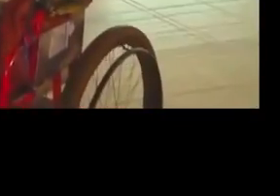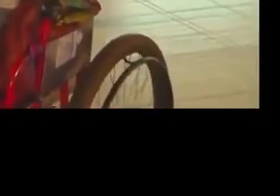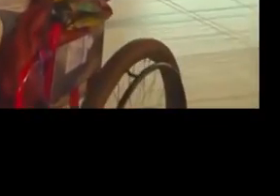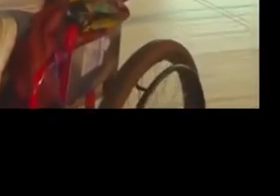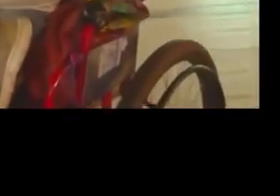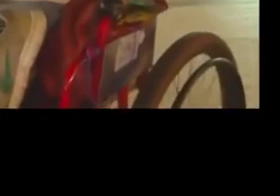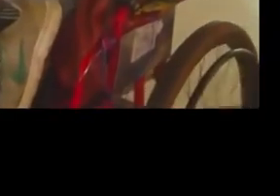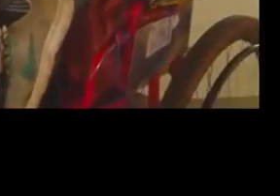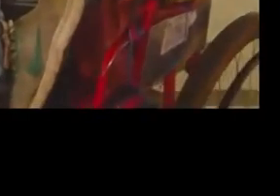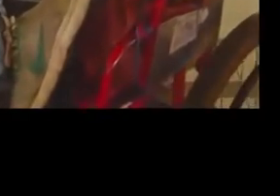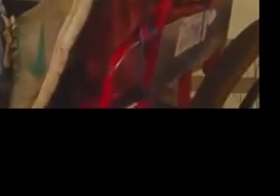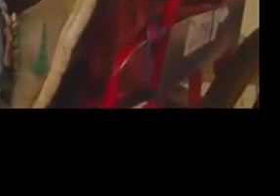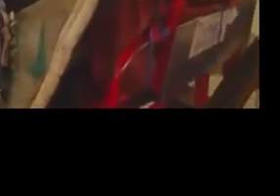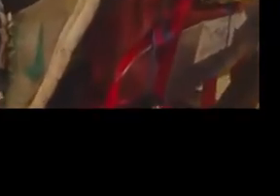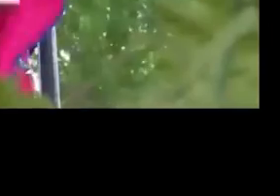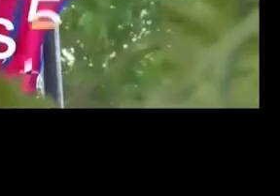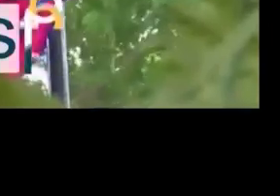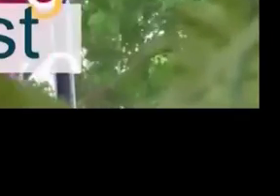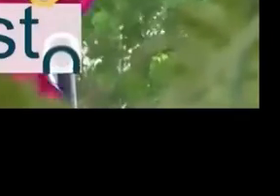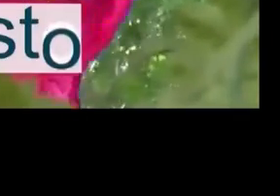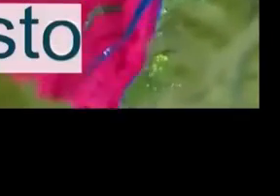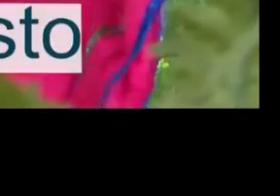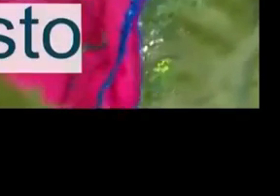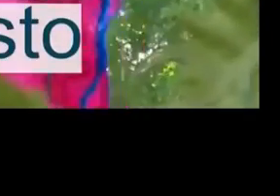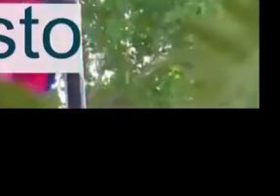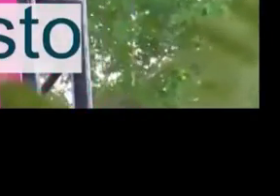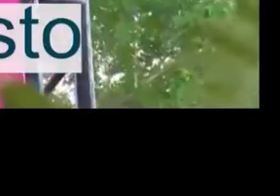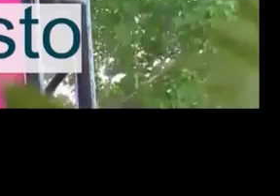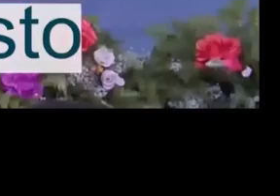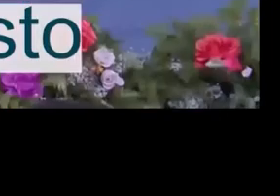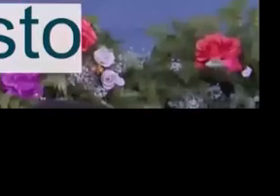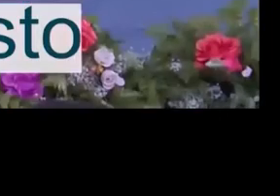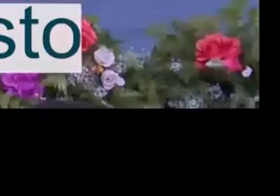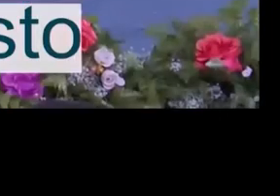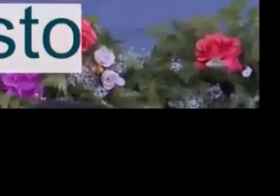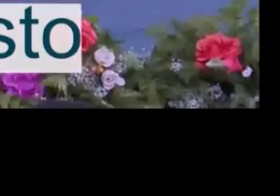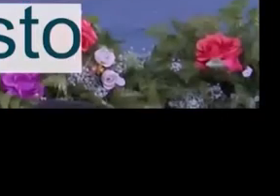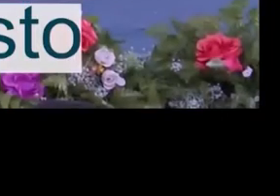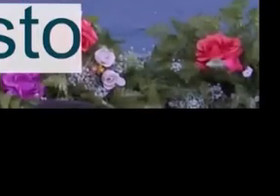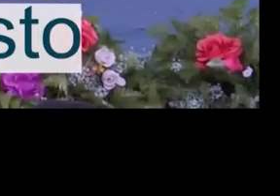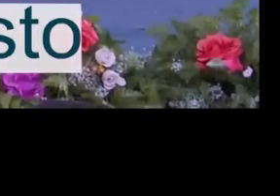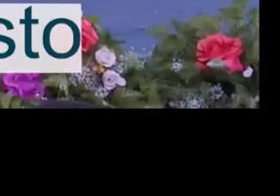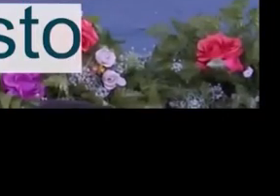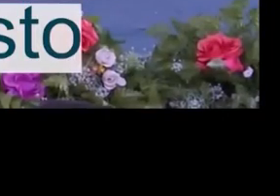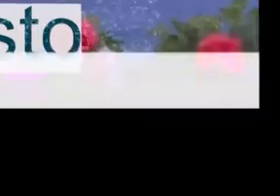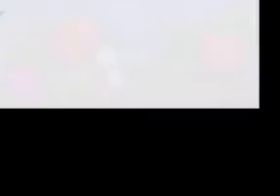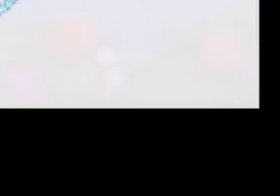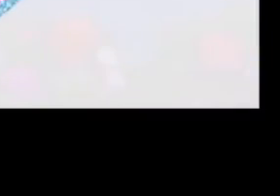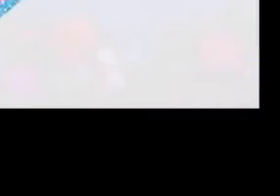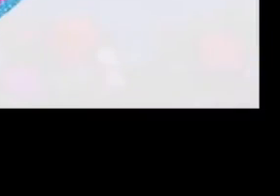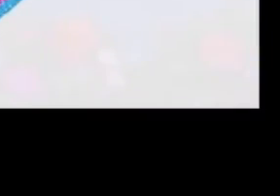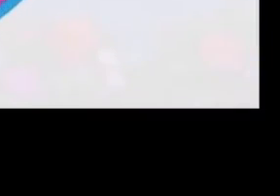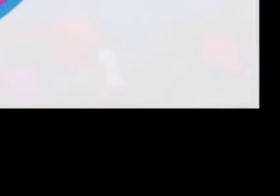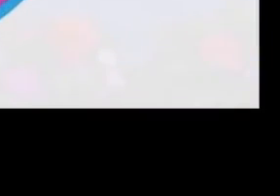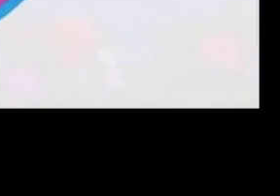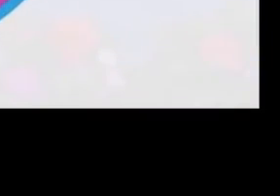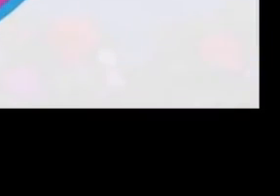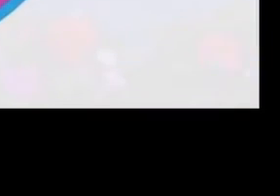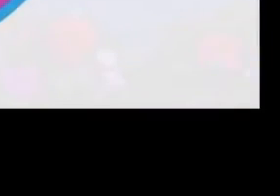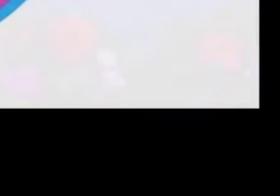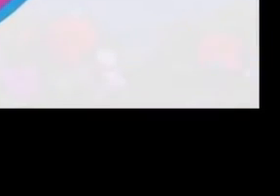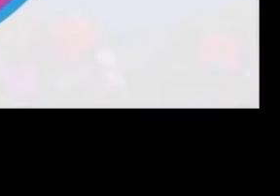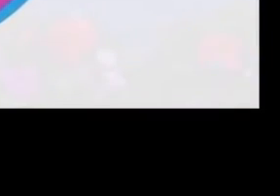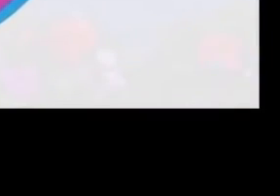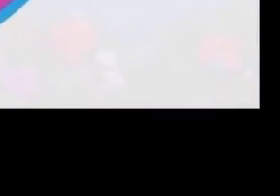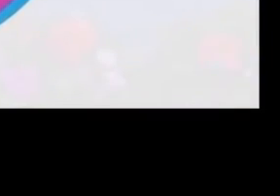personas con discapacidad es su derecho. 25 de agosto, Día Nacional de las Personas con Discapacidad. Gabinete del Poder Ciudadano